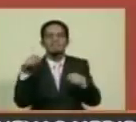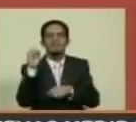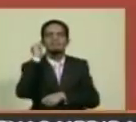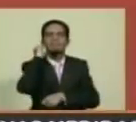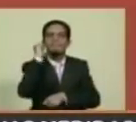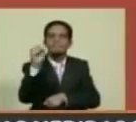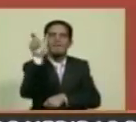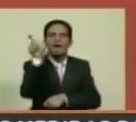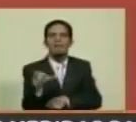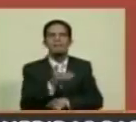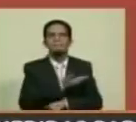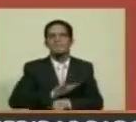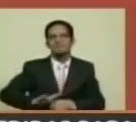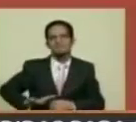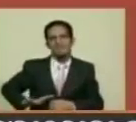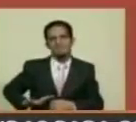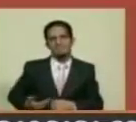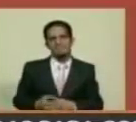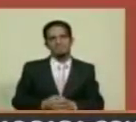de frustración.